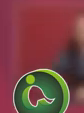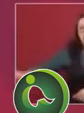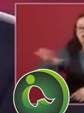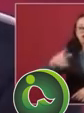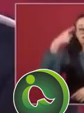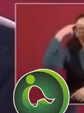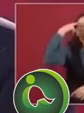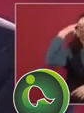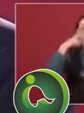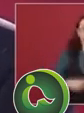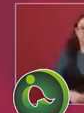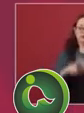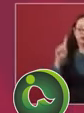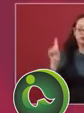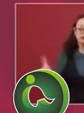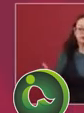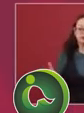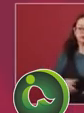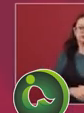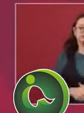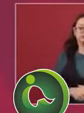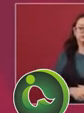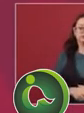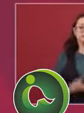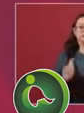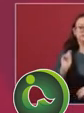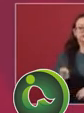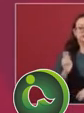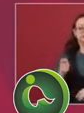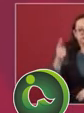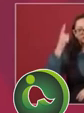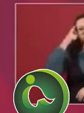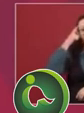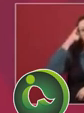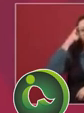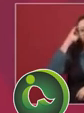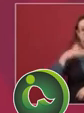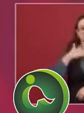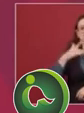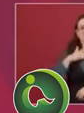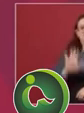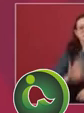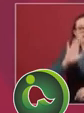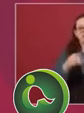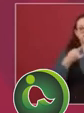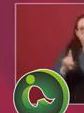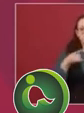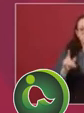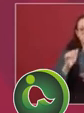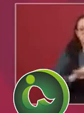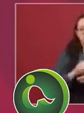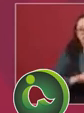es así tun tun les tocó la puerta tengo